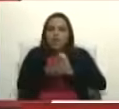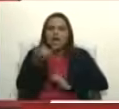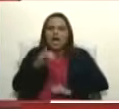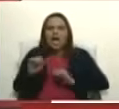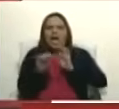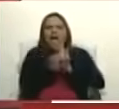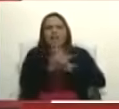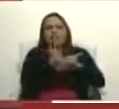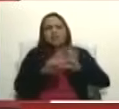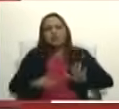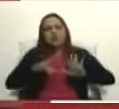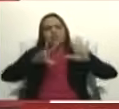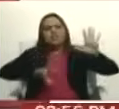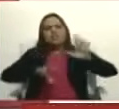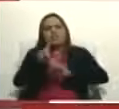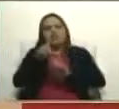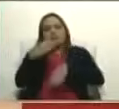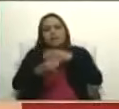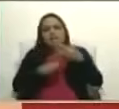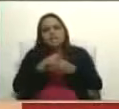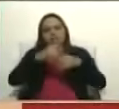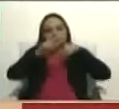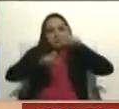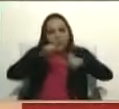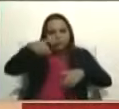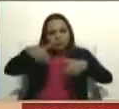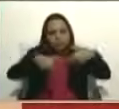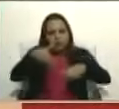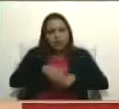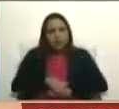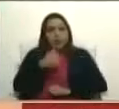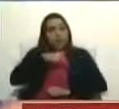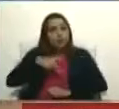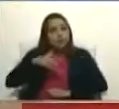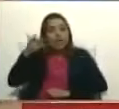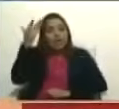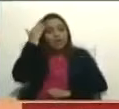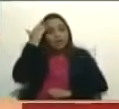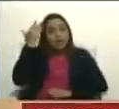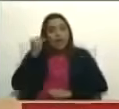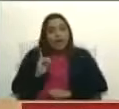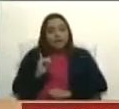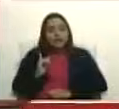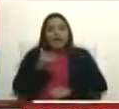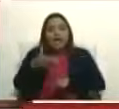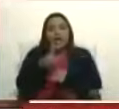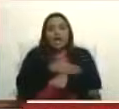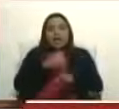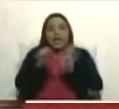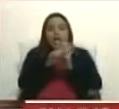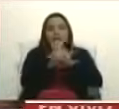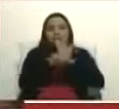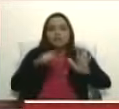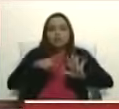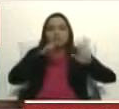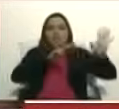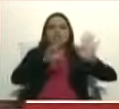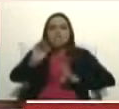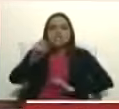71 para hacer el referéndum, estamos entendiendo el 70 que dice que es vinculante.